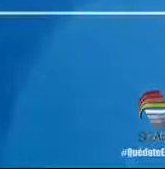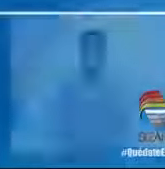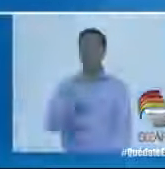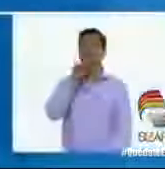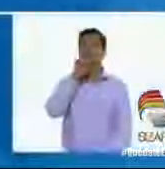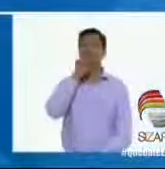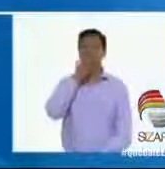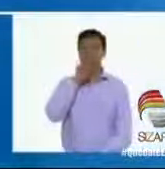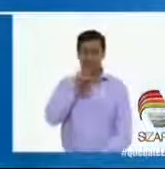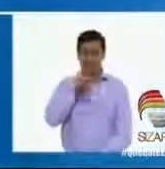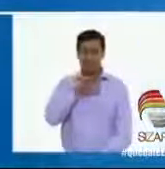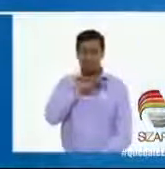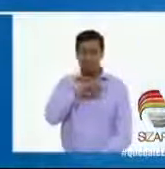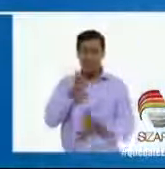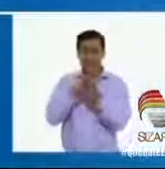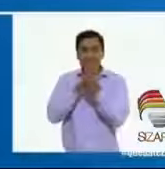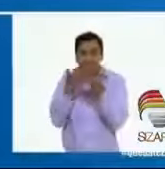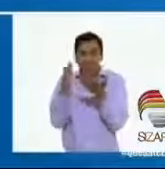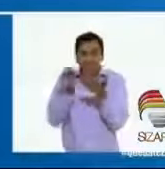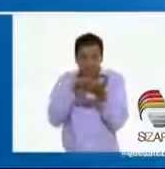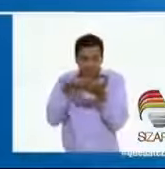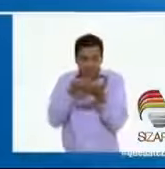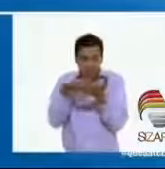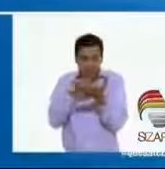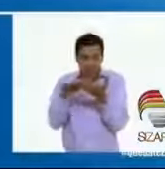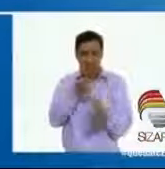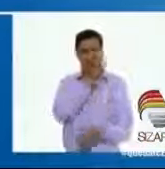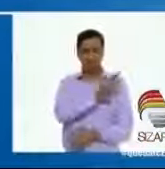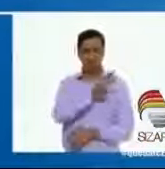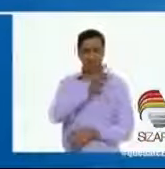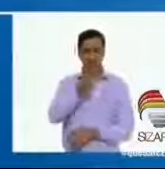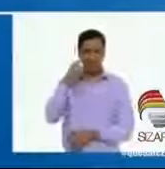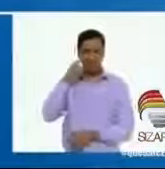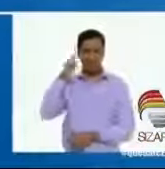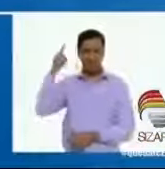También puedes encontrar los libros de texto en la página